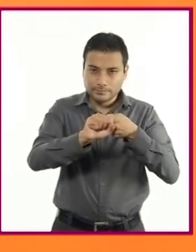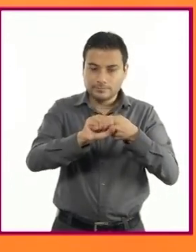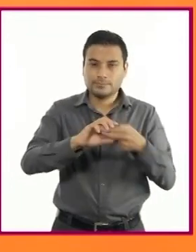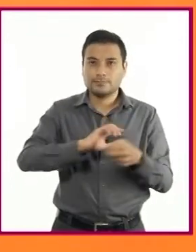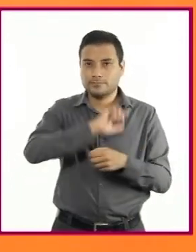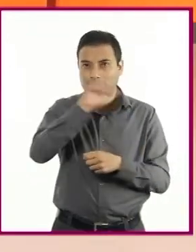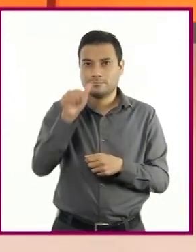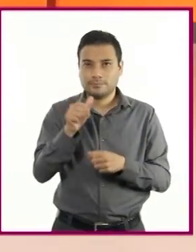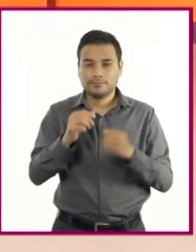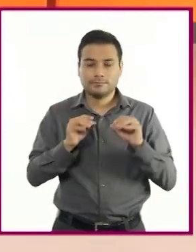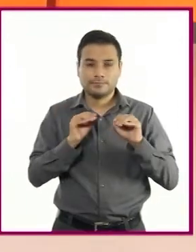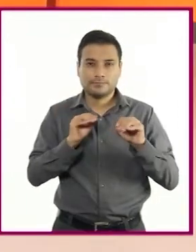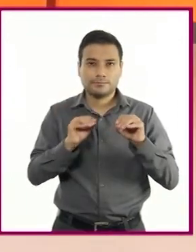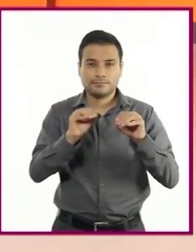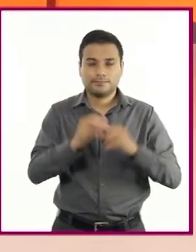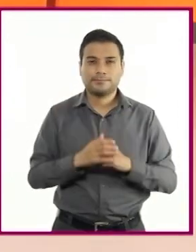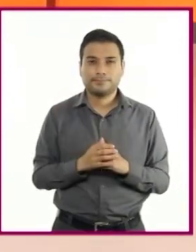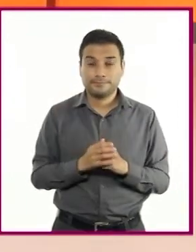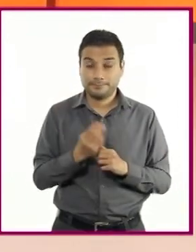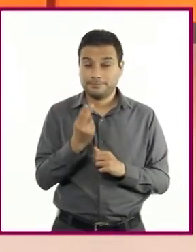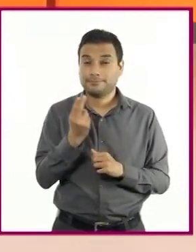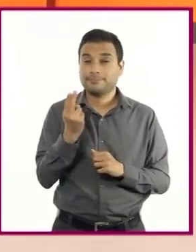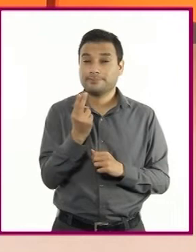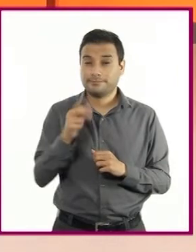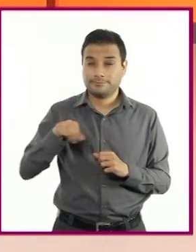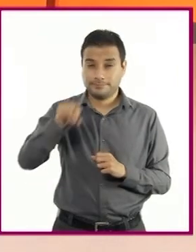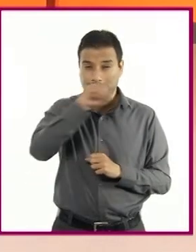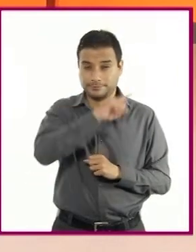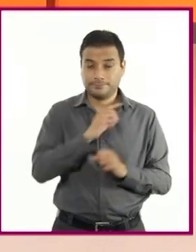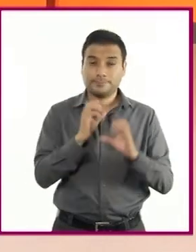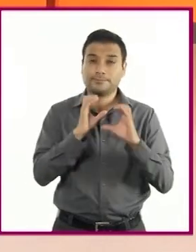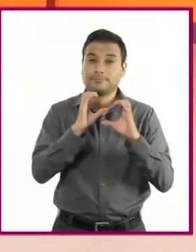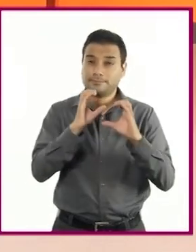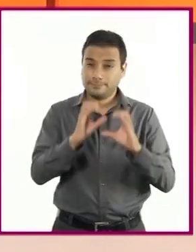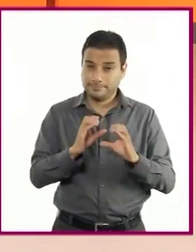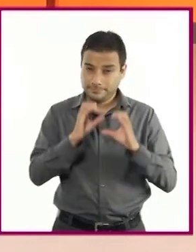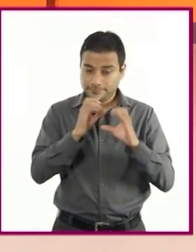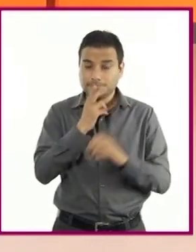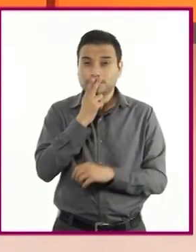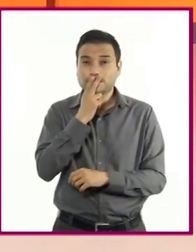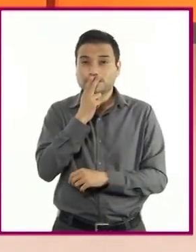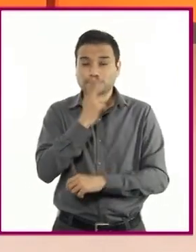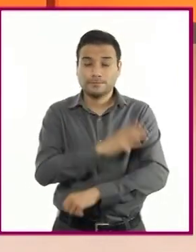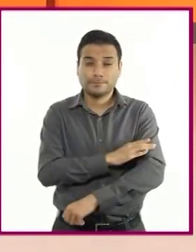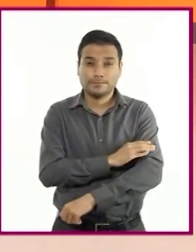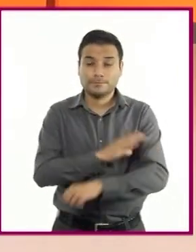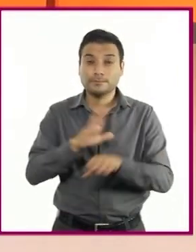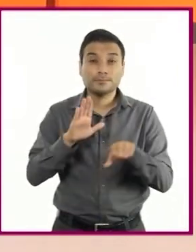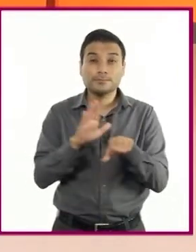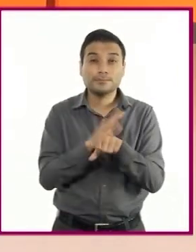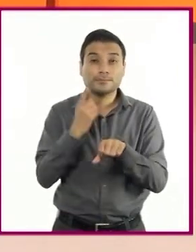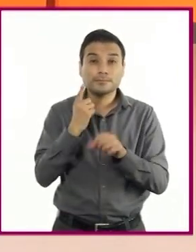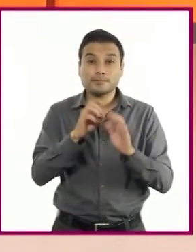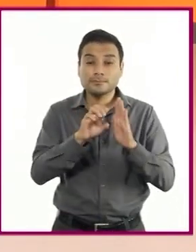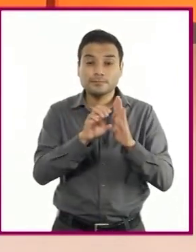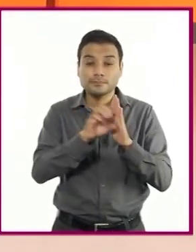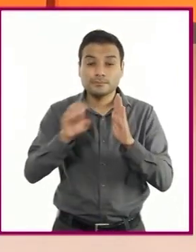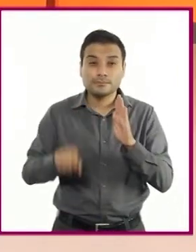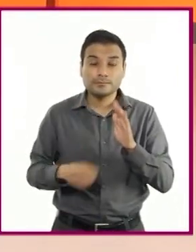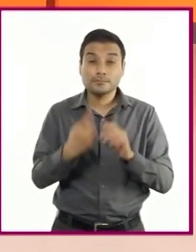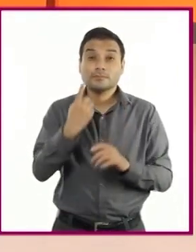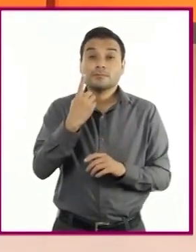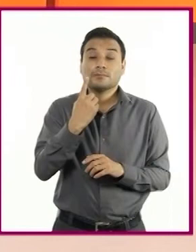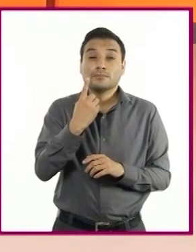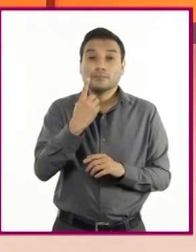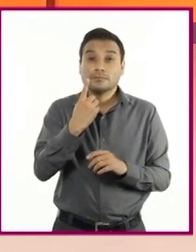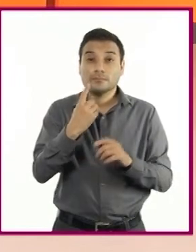movimiento. Es necesario cuidar también tus músculos, debido a que si un tendón se lesiona,